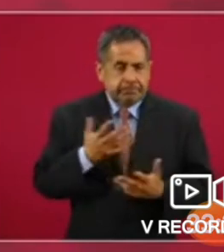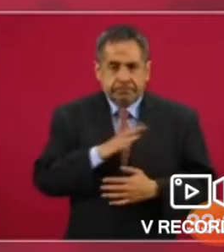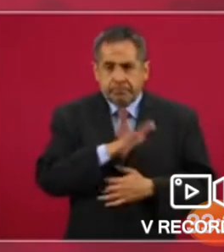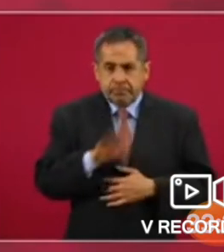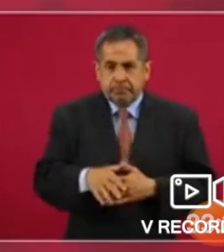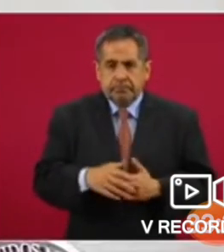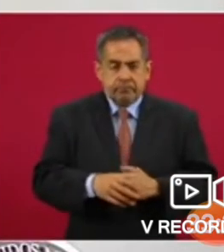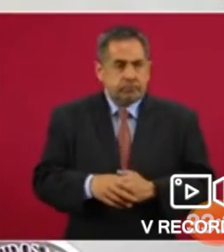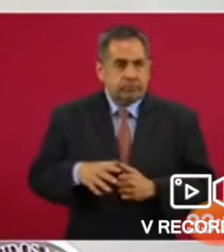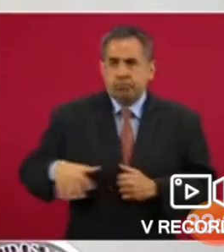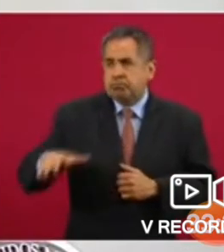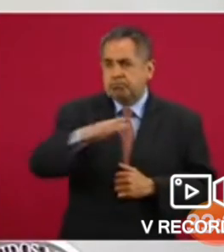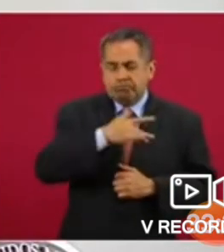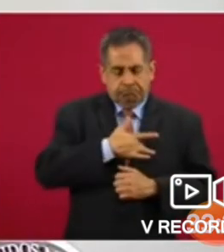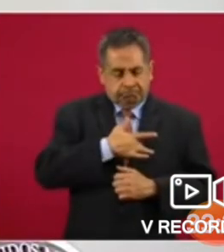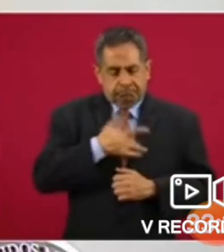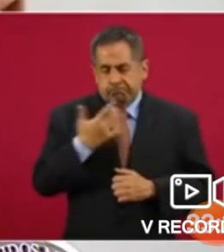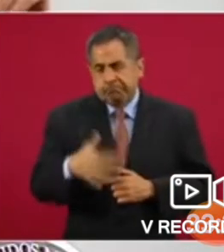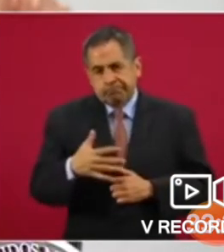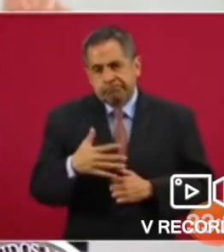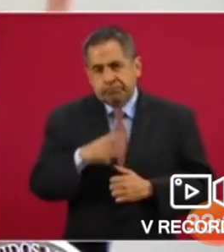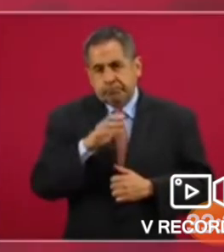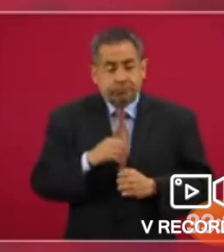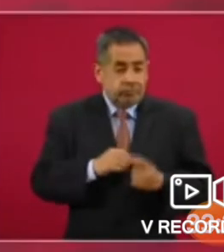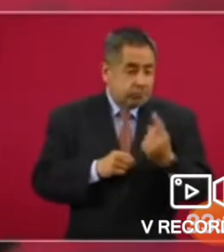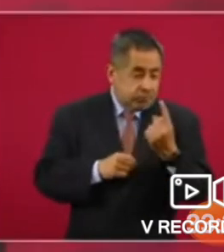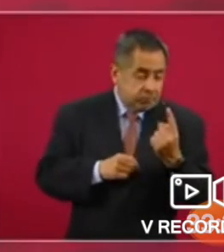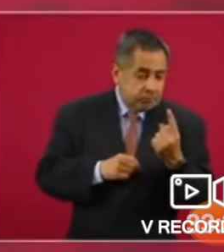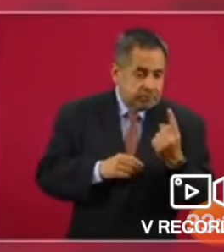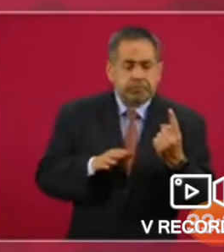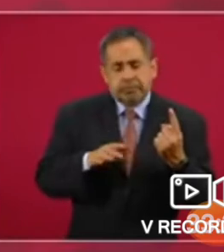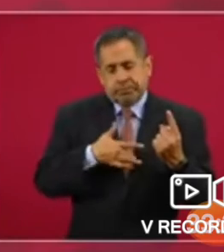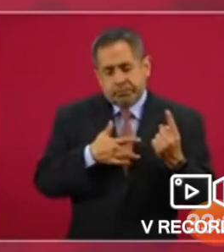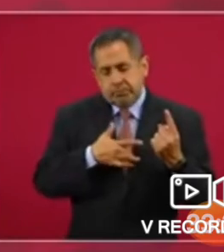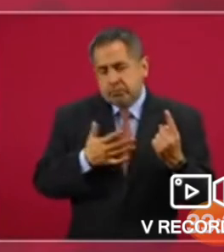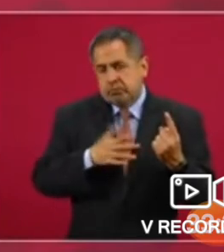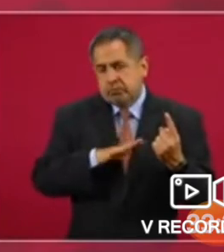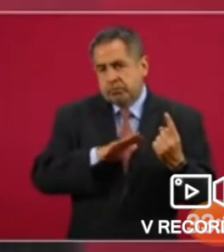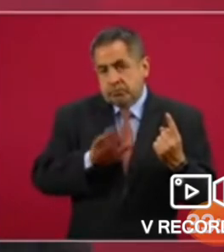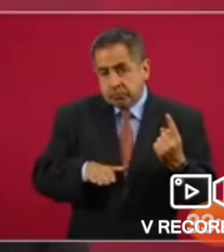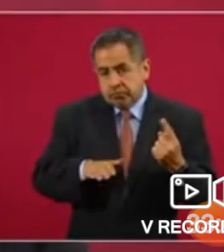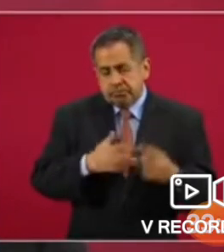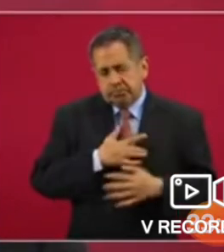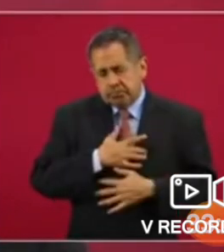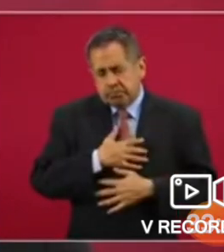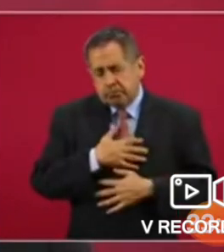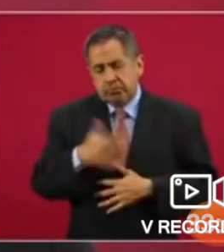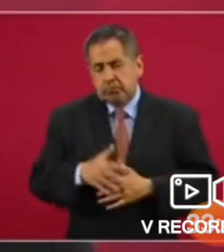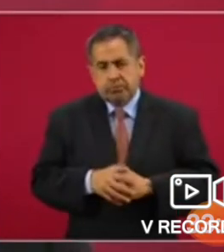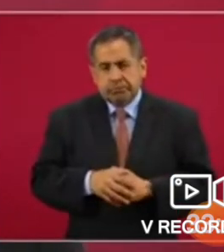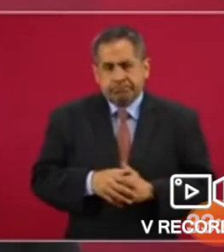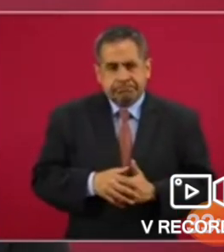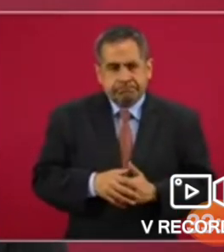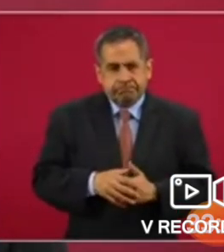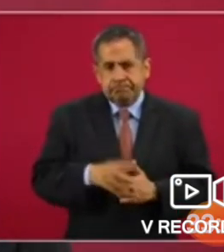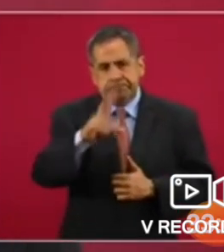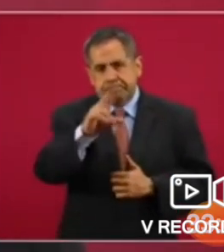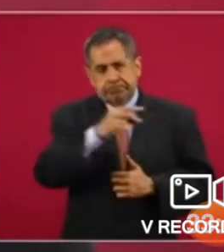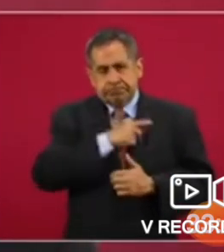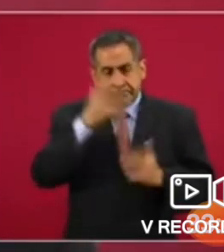nos duele a todas y todos, así sea una sola persona que pierda la vida. Entonces, no confundir el